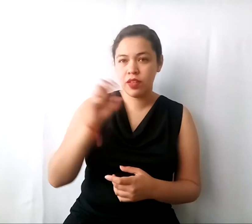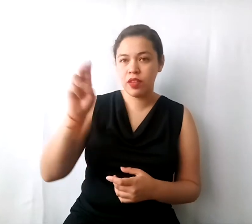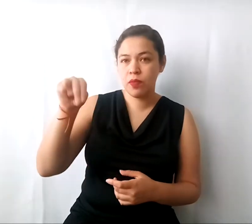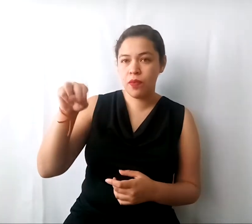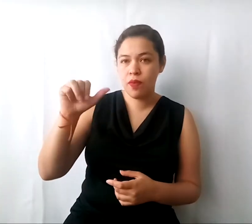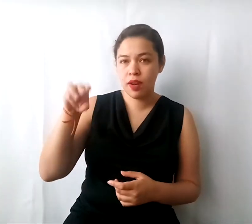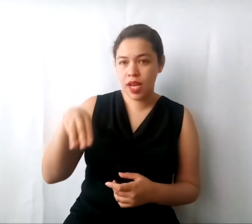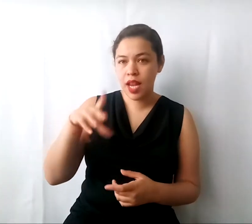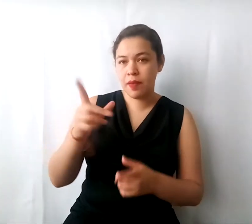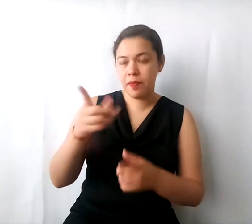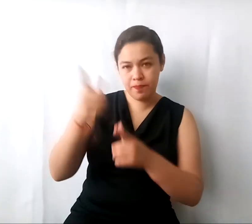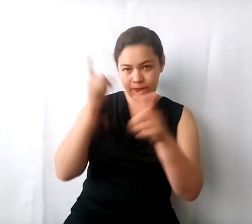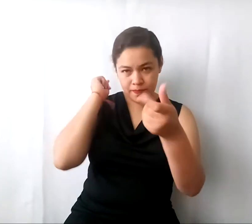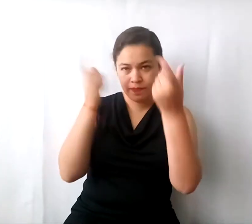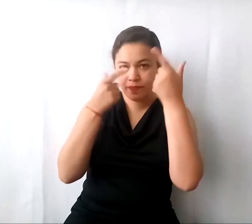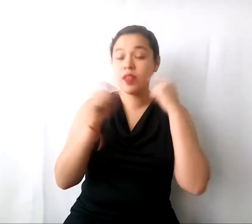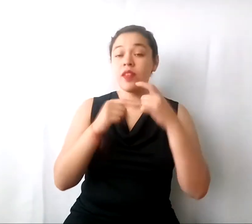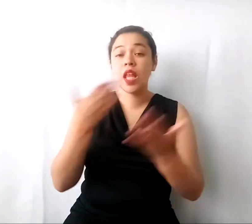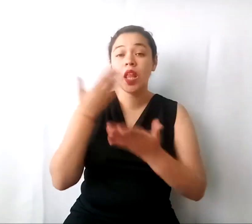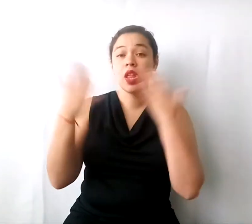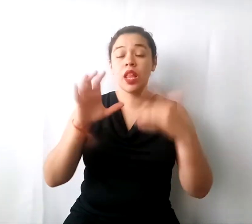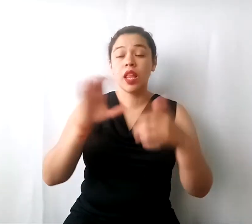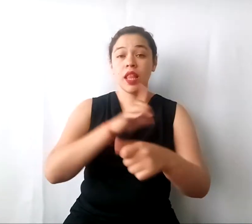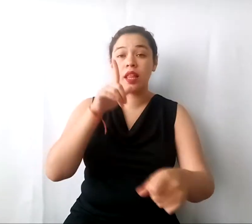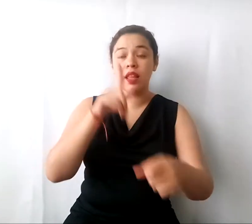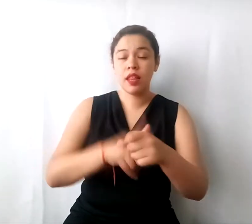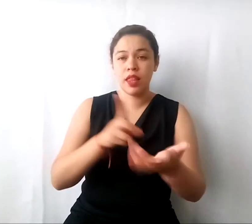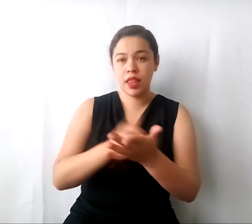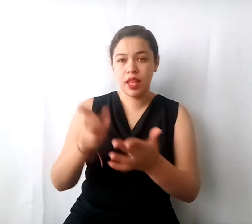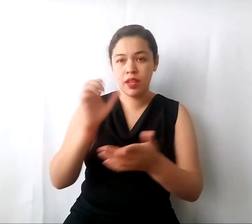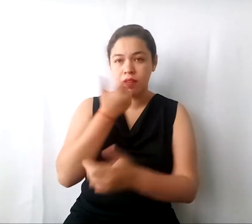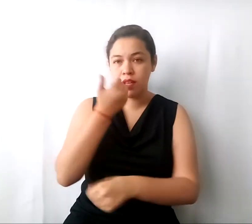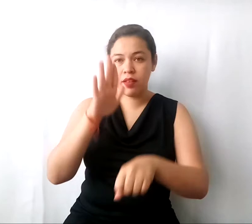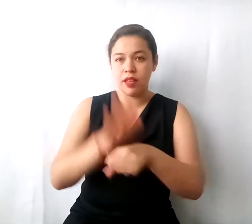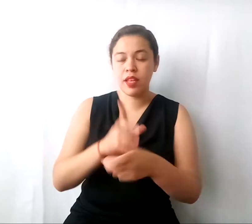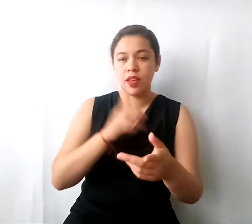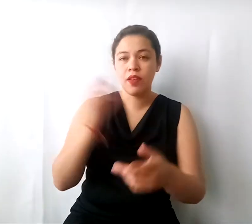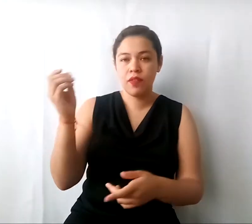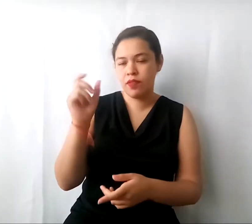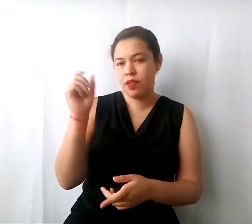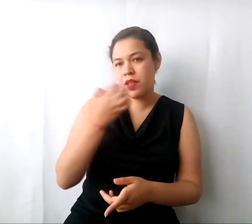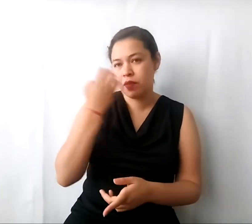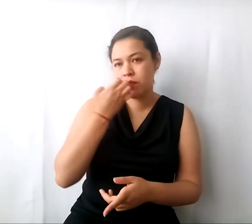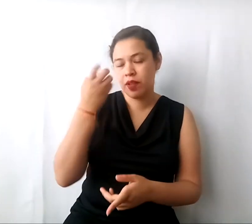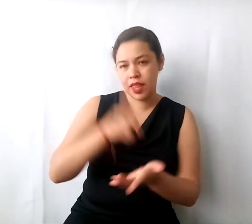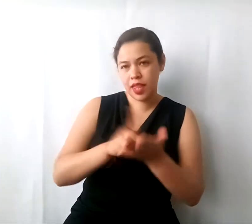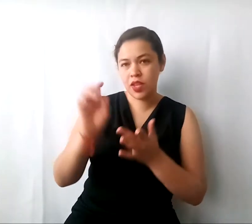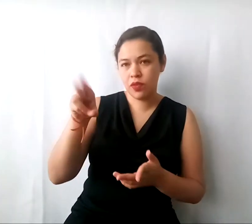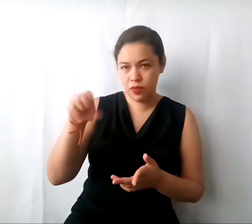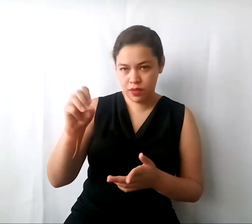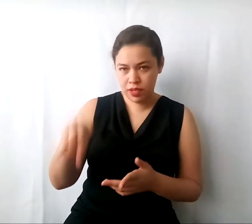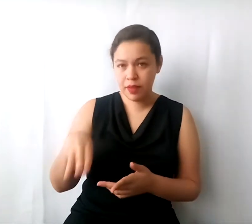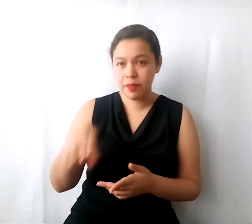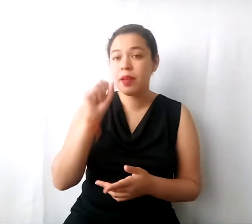México. Cuenta con estudios de especialidad en Derecho Administrativo por la Facultad de Derecho de la UNAM, así como una especialidad